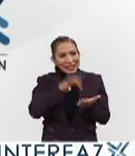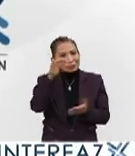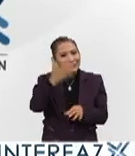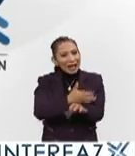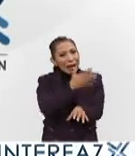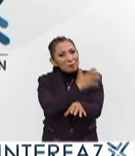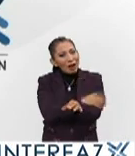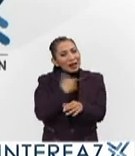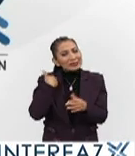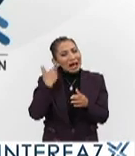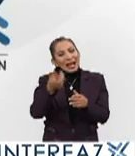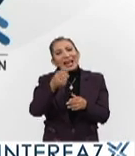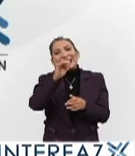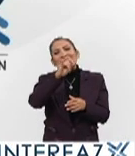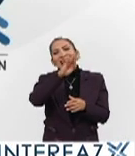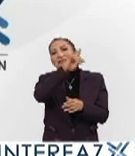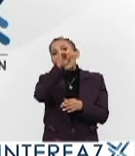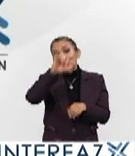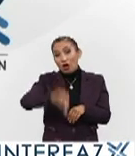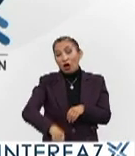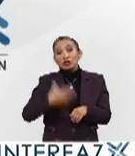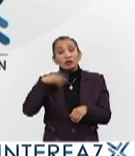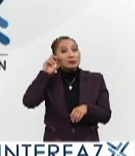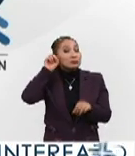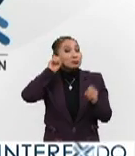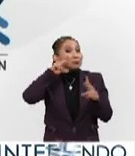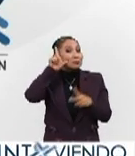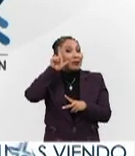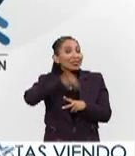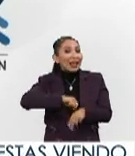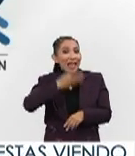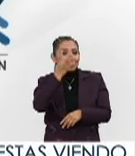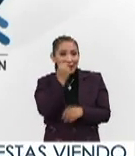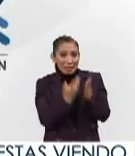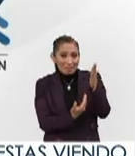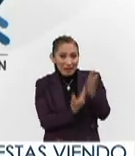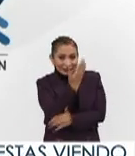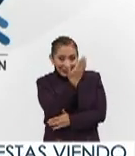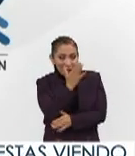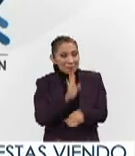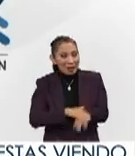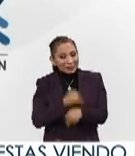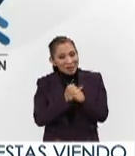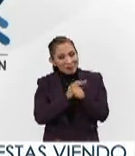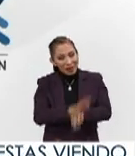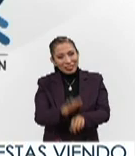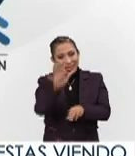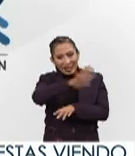por acompañarnos en esta emisión de Interfaz. Los esperamos mañana a las 9 de la mañana con más